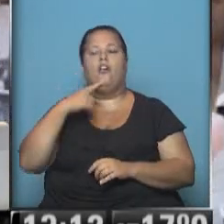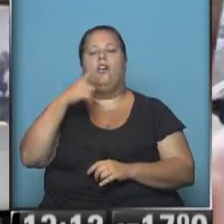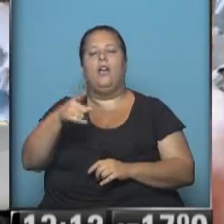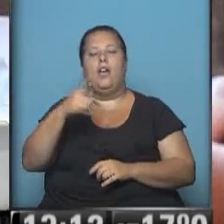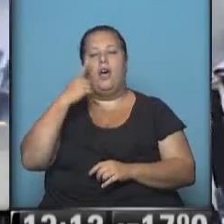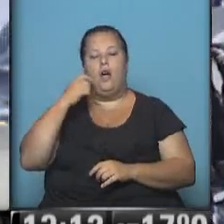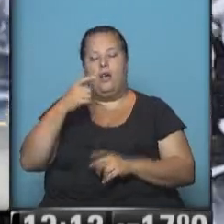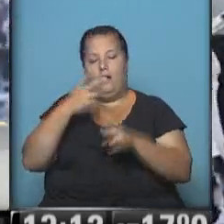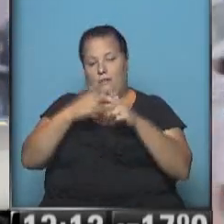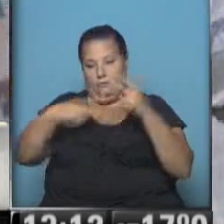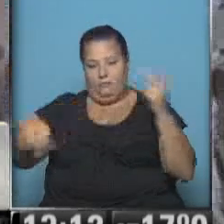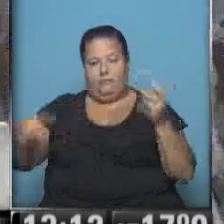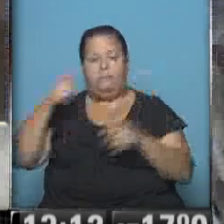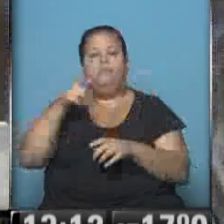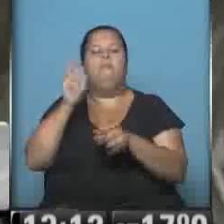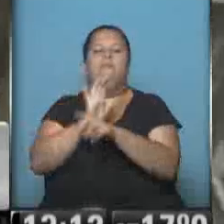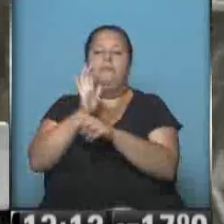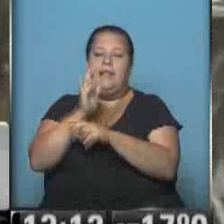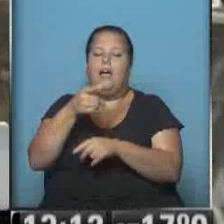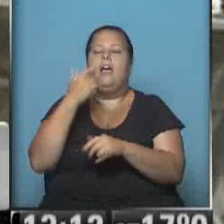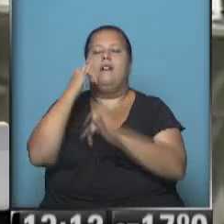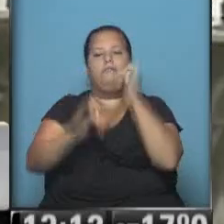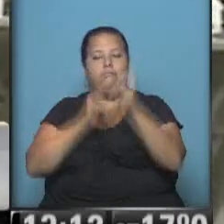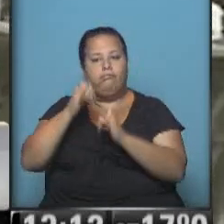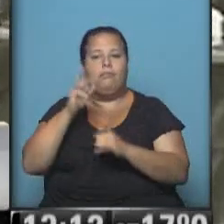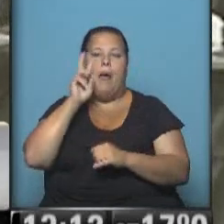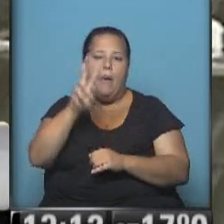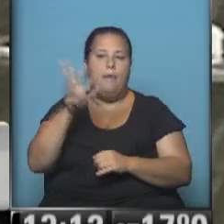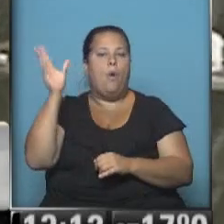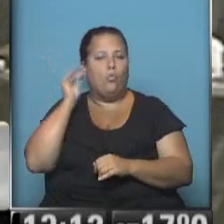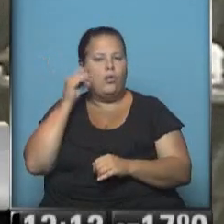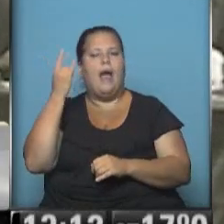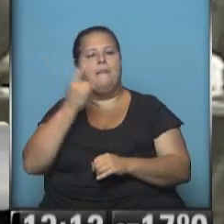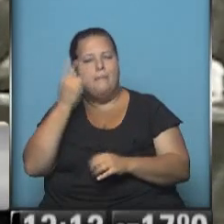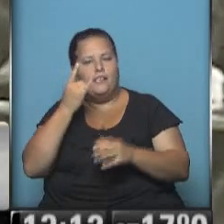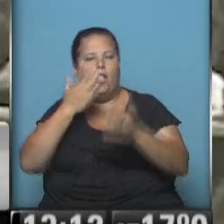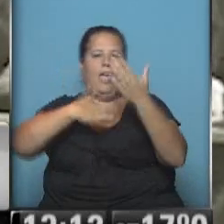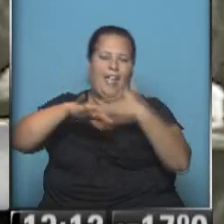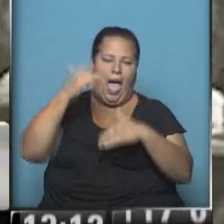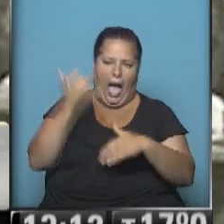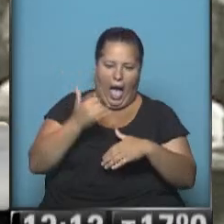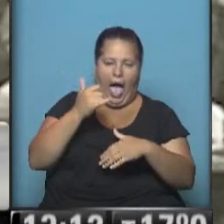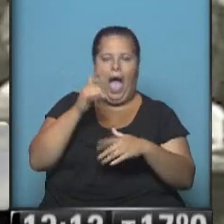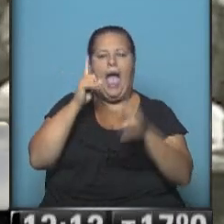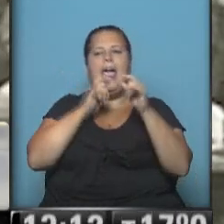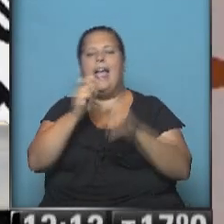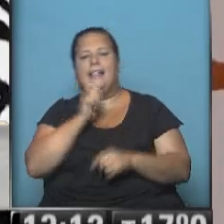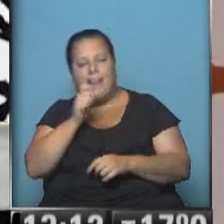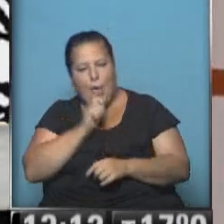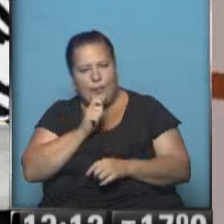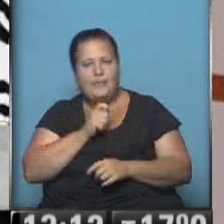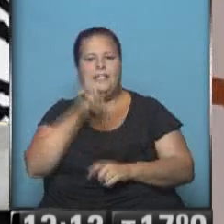Ernesto Guti y Dionisio Denis Cardoso recrean este material audiovisual. Hay ficcionalizaciones, hay entrevistas